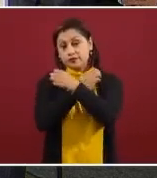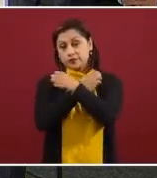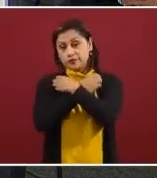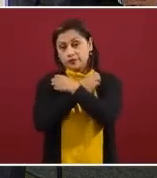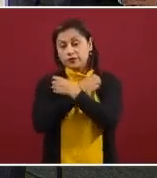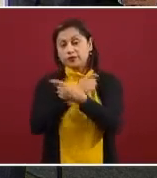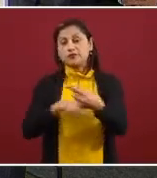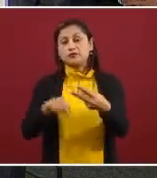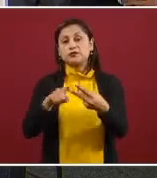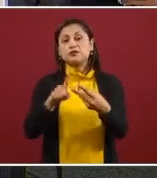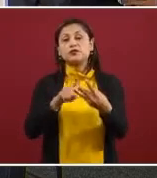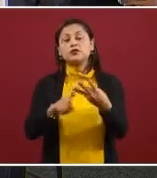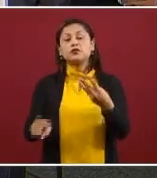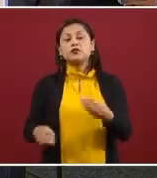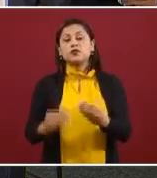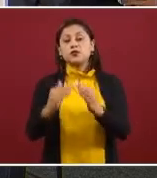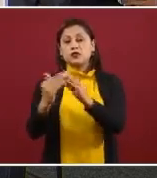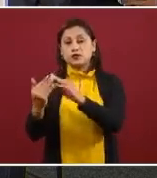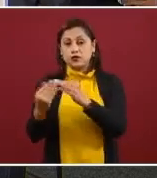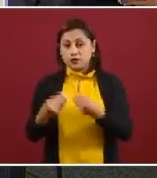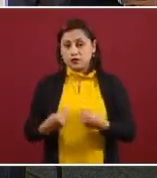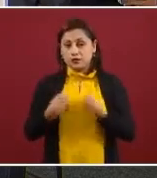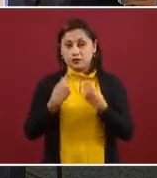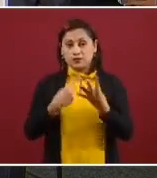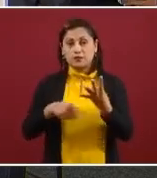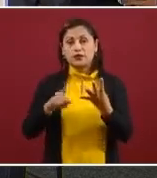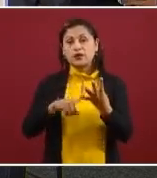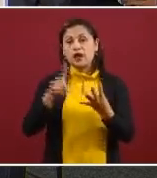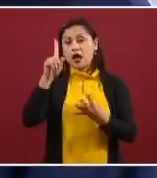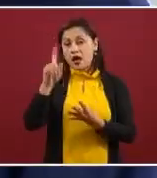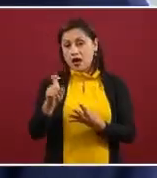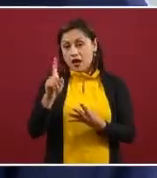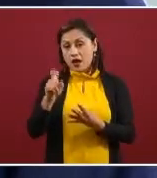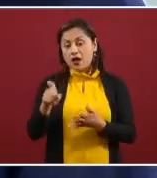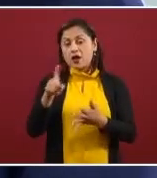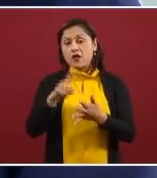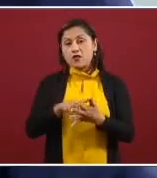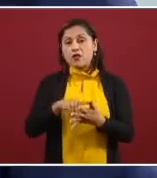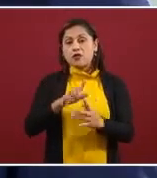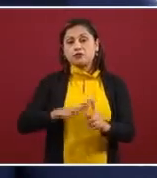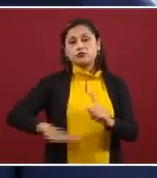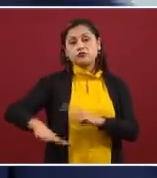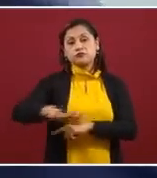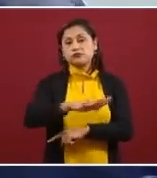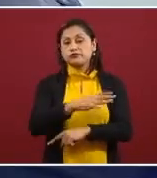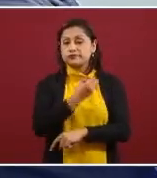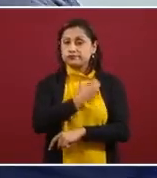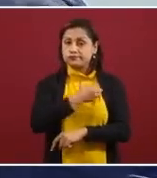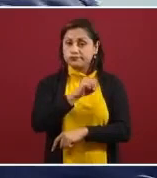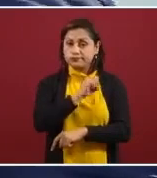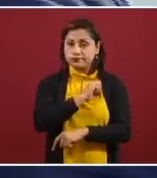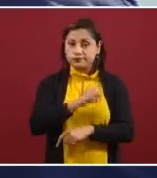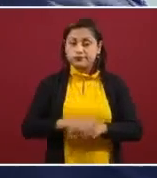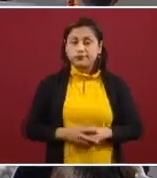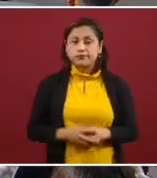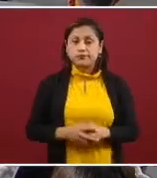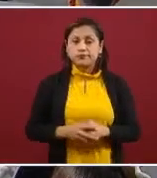la vivienda, el agua y saneamiento y el ambiente sano. La siguiente, por favor.